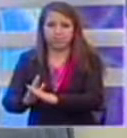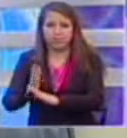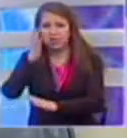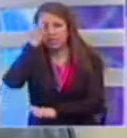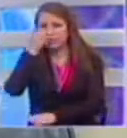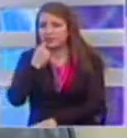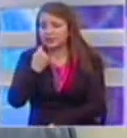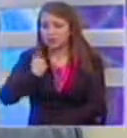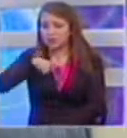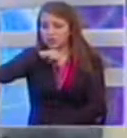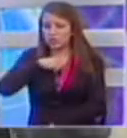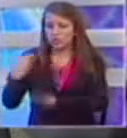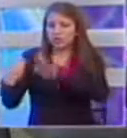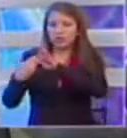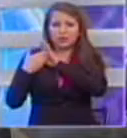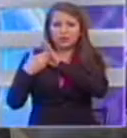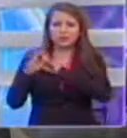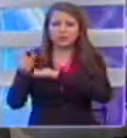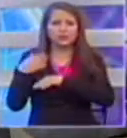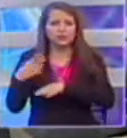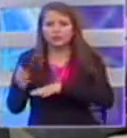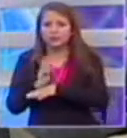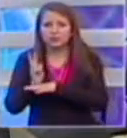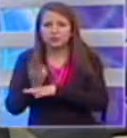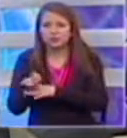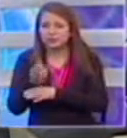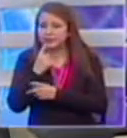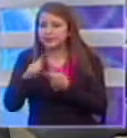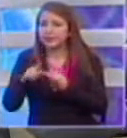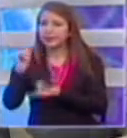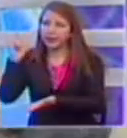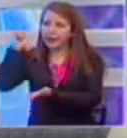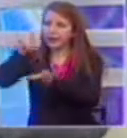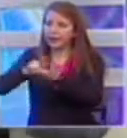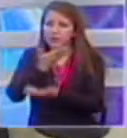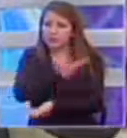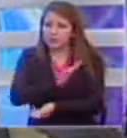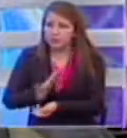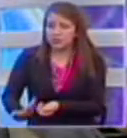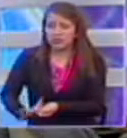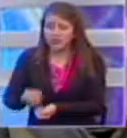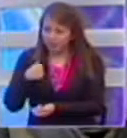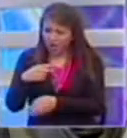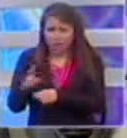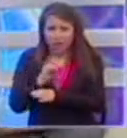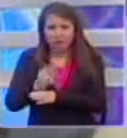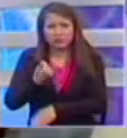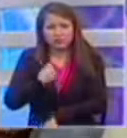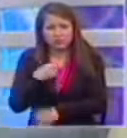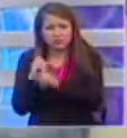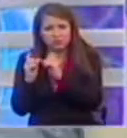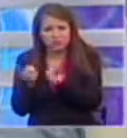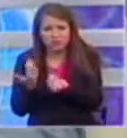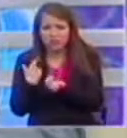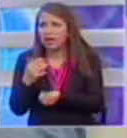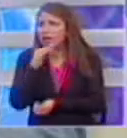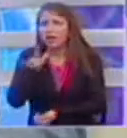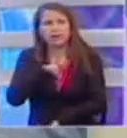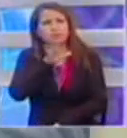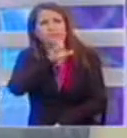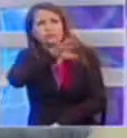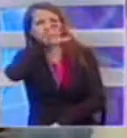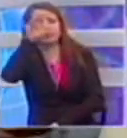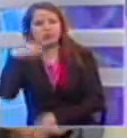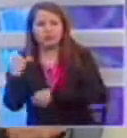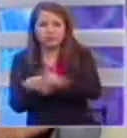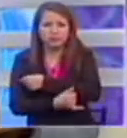los que hacemos oposición no estamos utilizando el avión de la presidencia, los aviones de la presidencia de la República para recorrer el país.